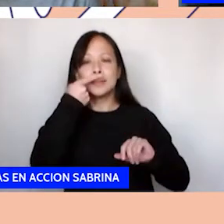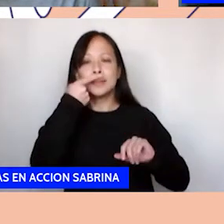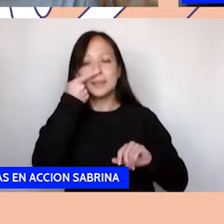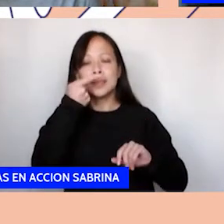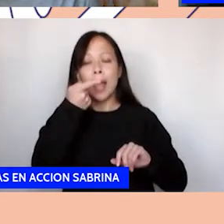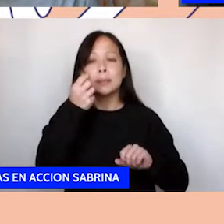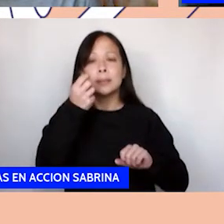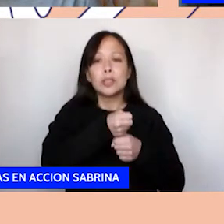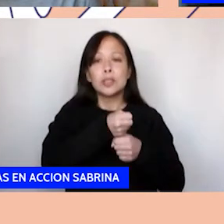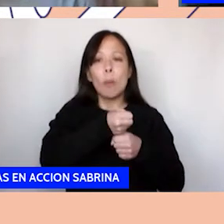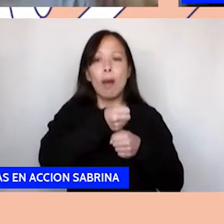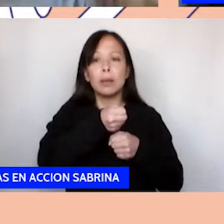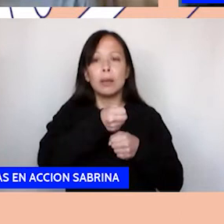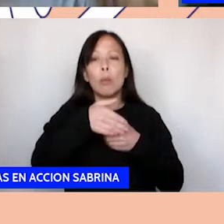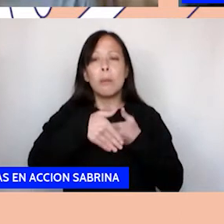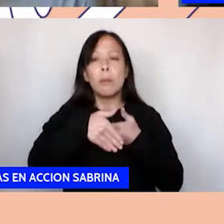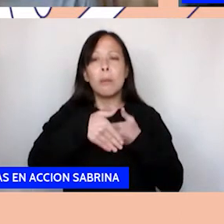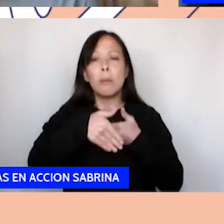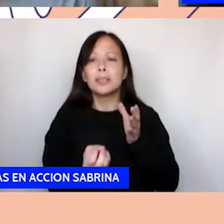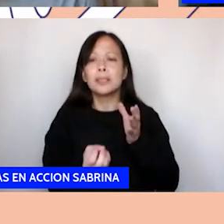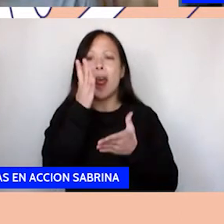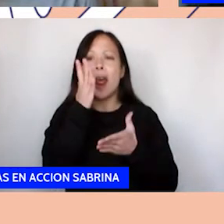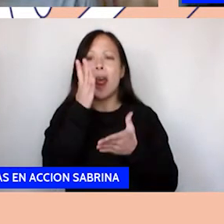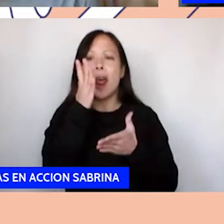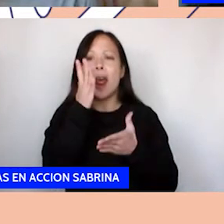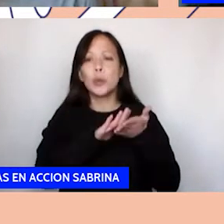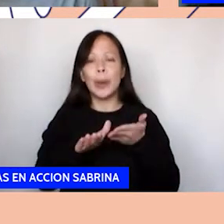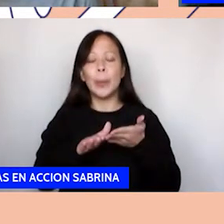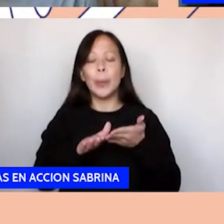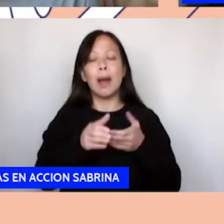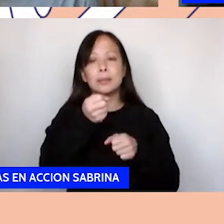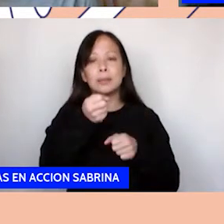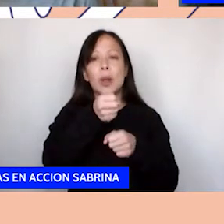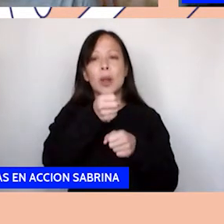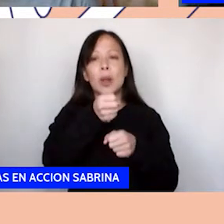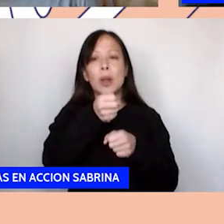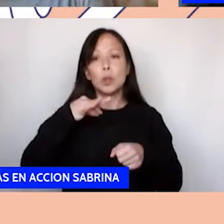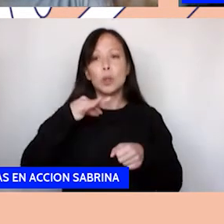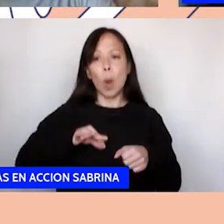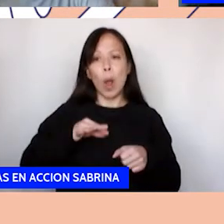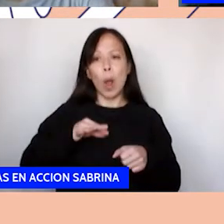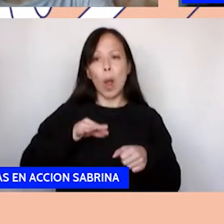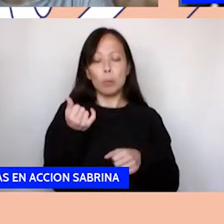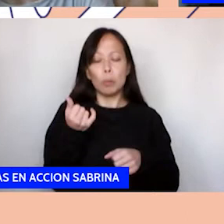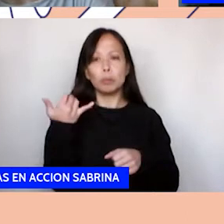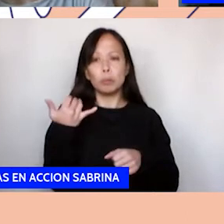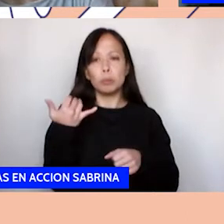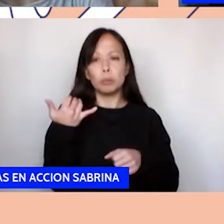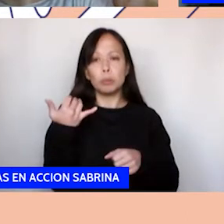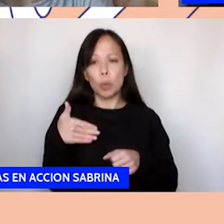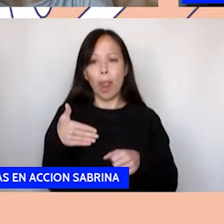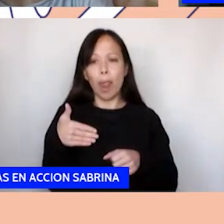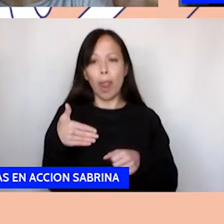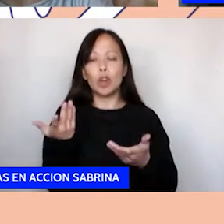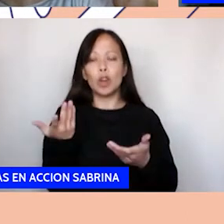son muy bien remunerados, además. Entonces necesitamos más mujeres que estén ahí, más mujeres que estén en esas posiciones de liderazgo y que